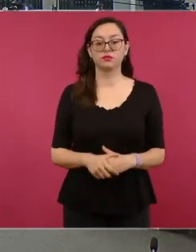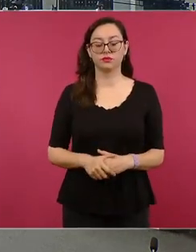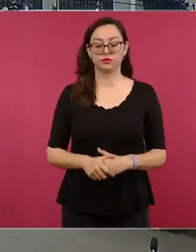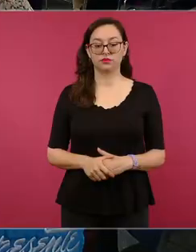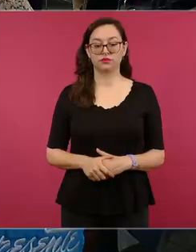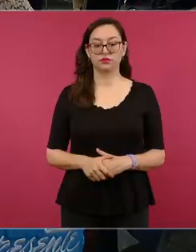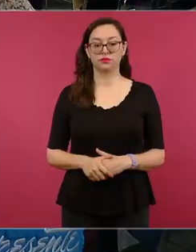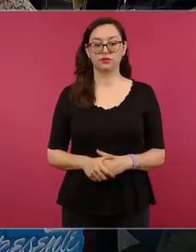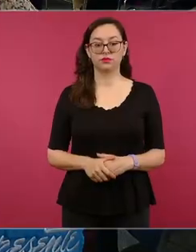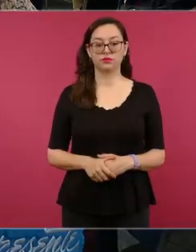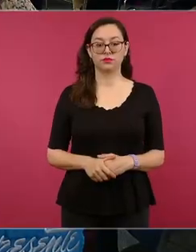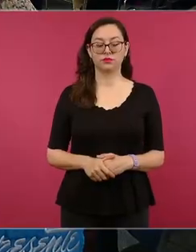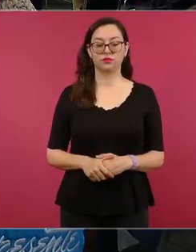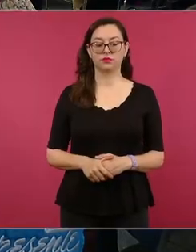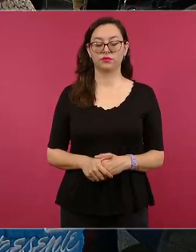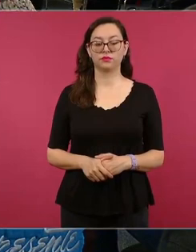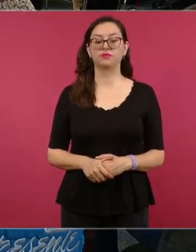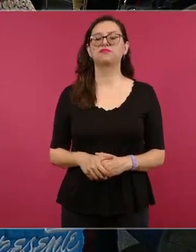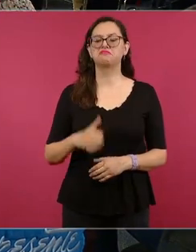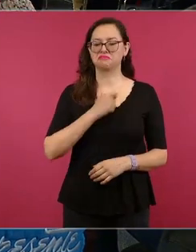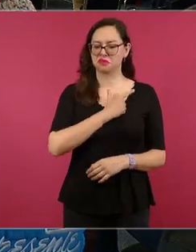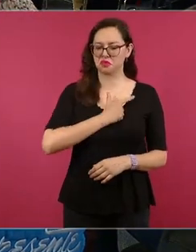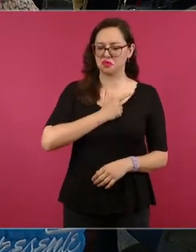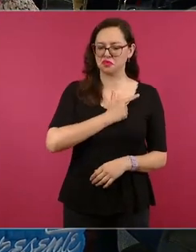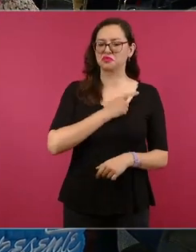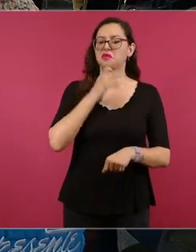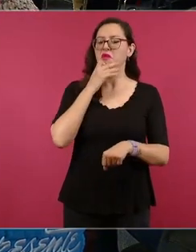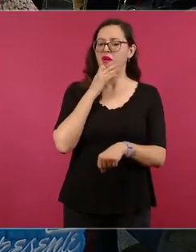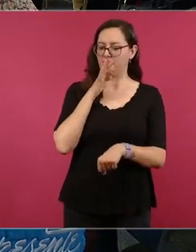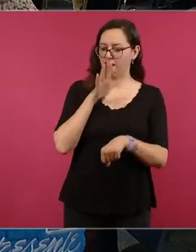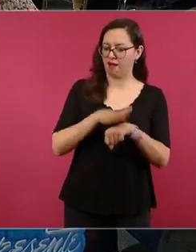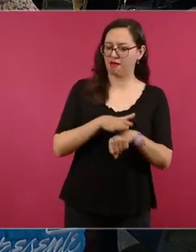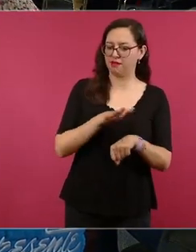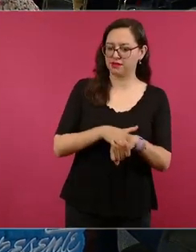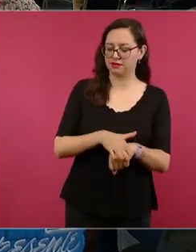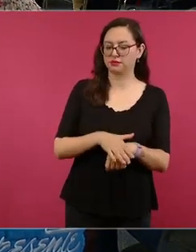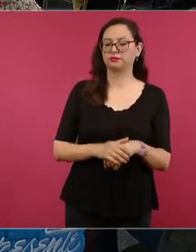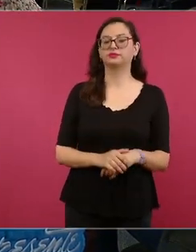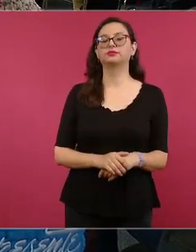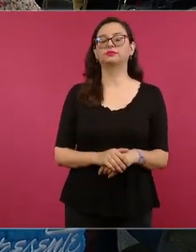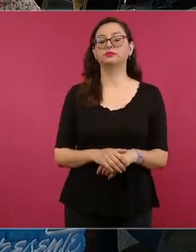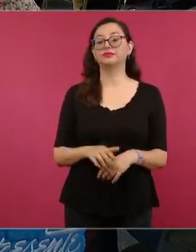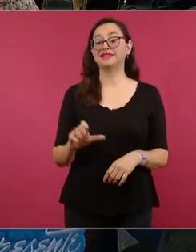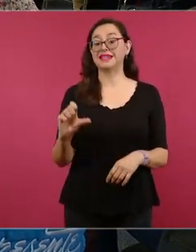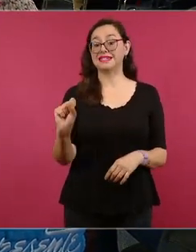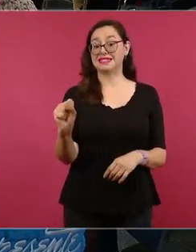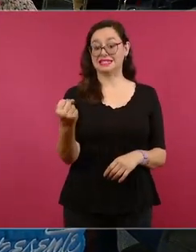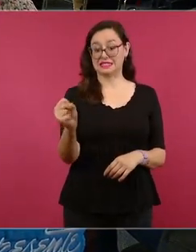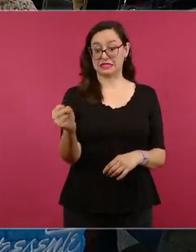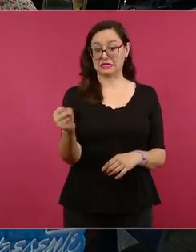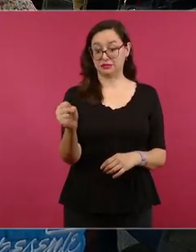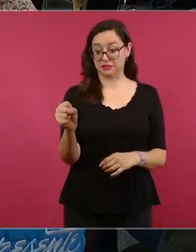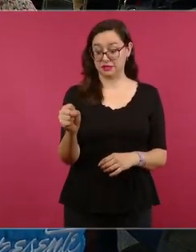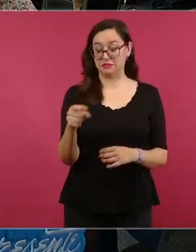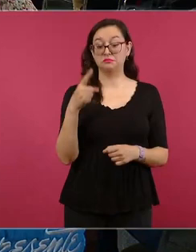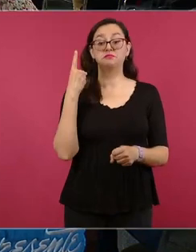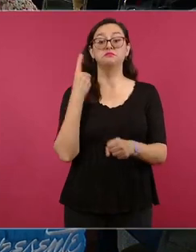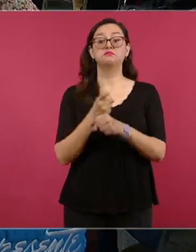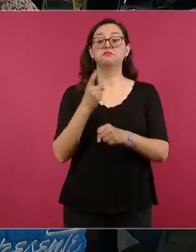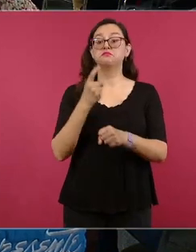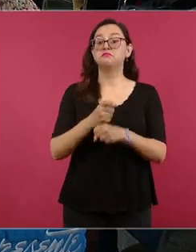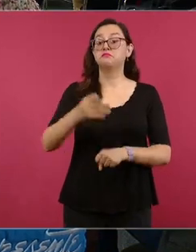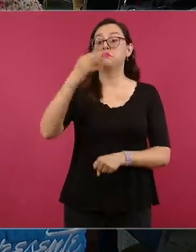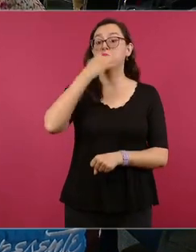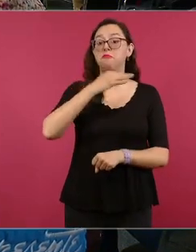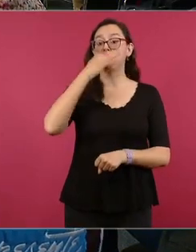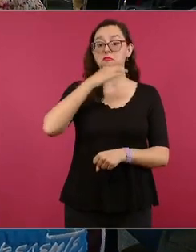Señor presidente, con beneplácito le informo que ya se formalizó para el próximo septiembre llevar a cabo el primer festival